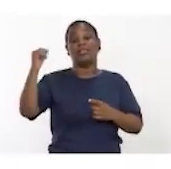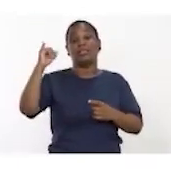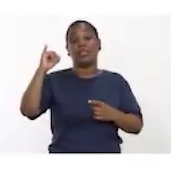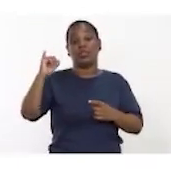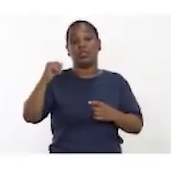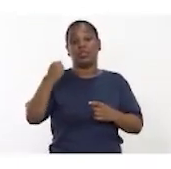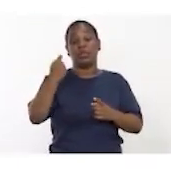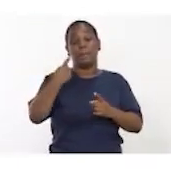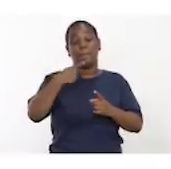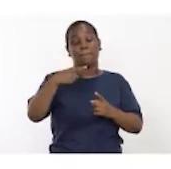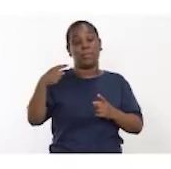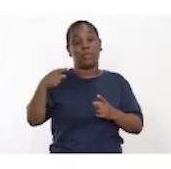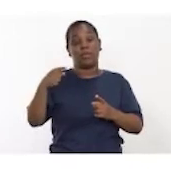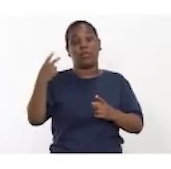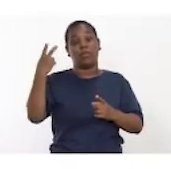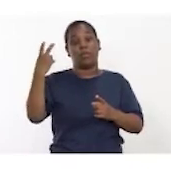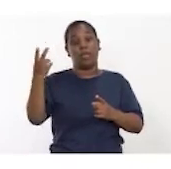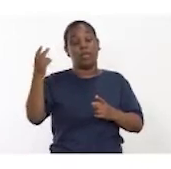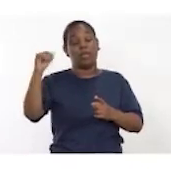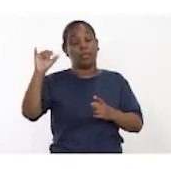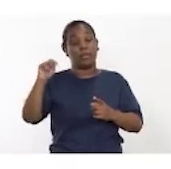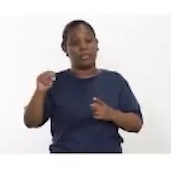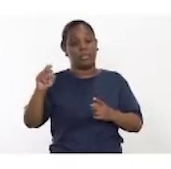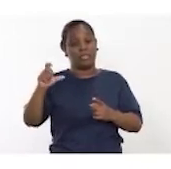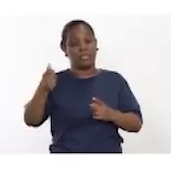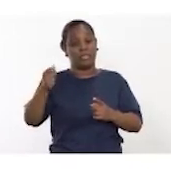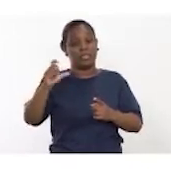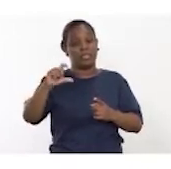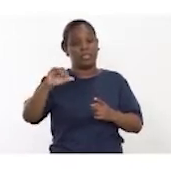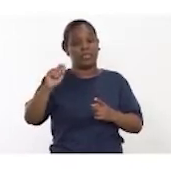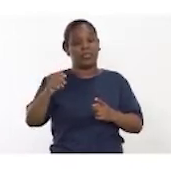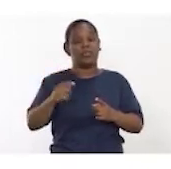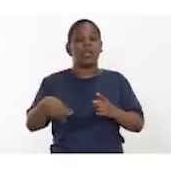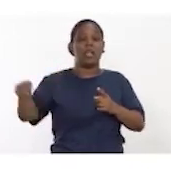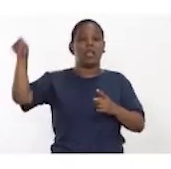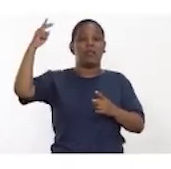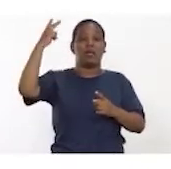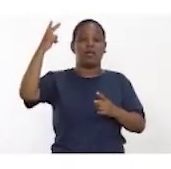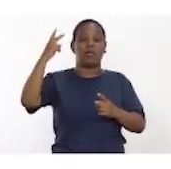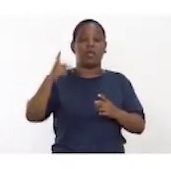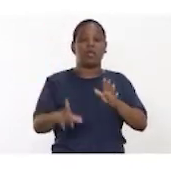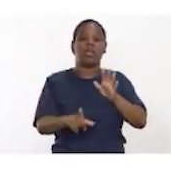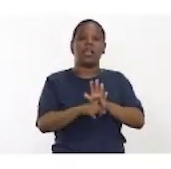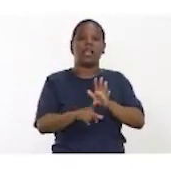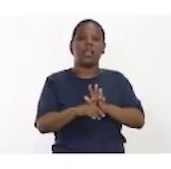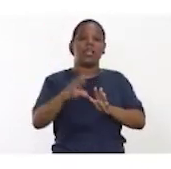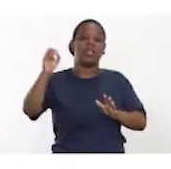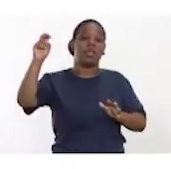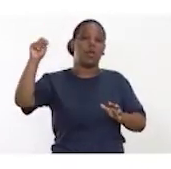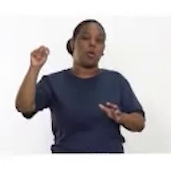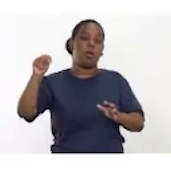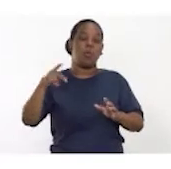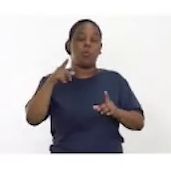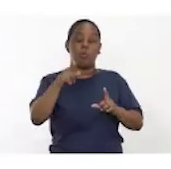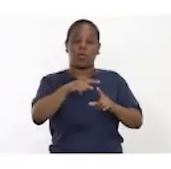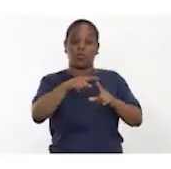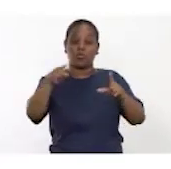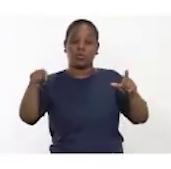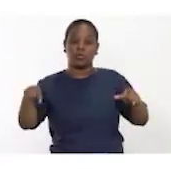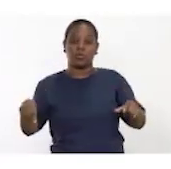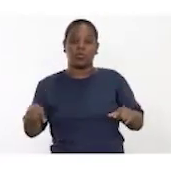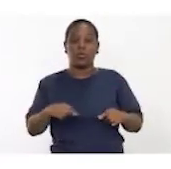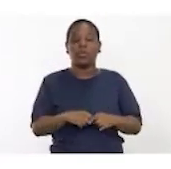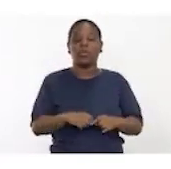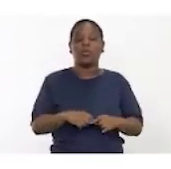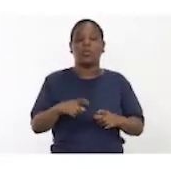reactancia capacitiva elevado al cuadrado. Y la ley de Ohm para un circuito de corriente alterna, que es igual